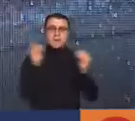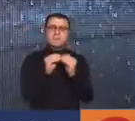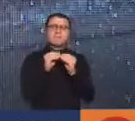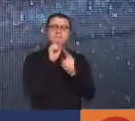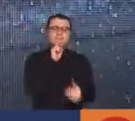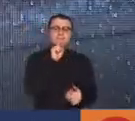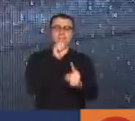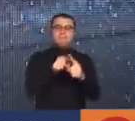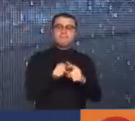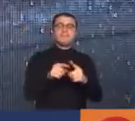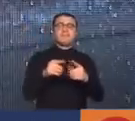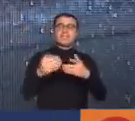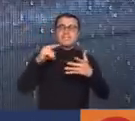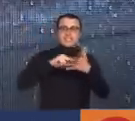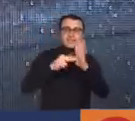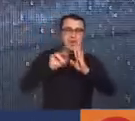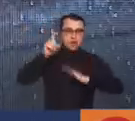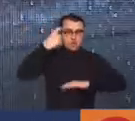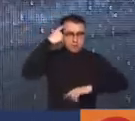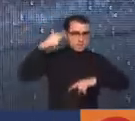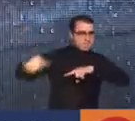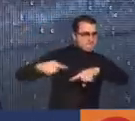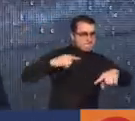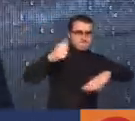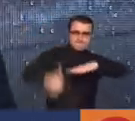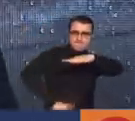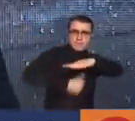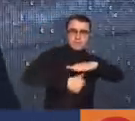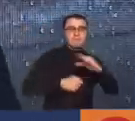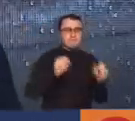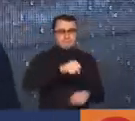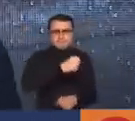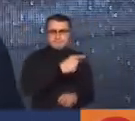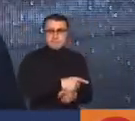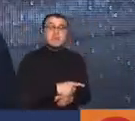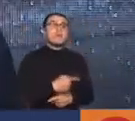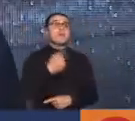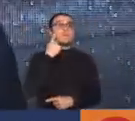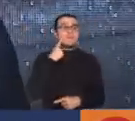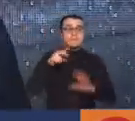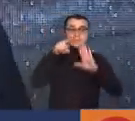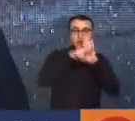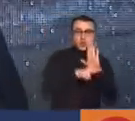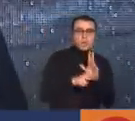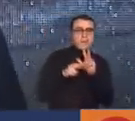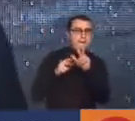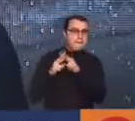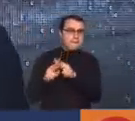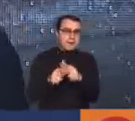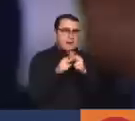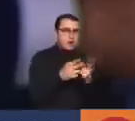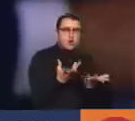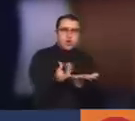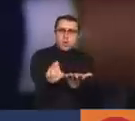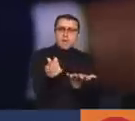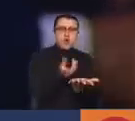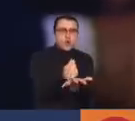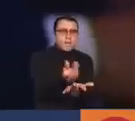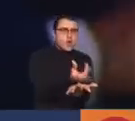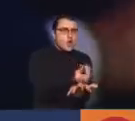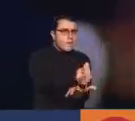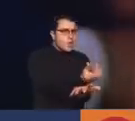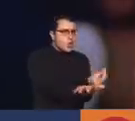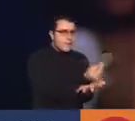ustedes cogobernar, pues sí, para establecer las políticas de crédito rama por rama que